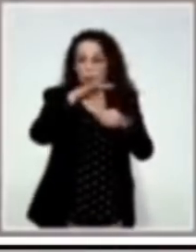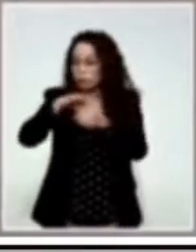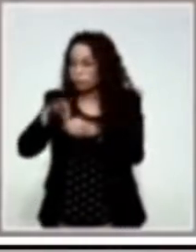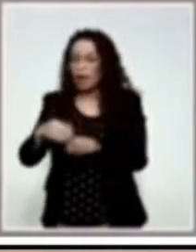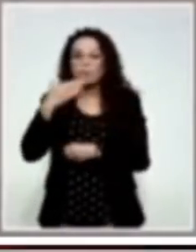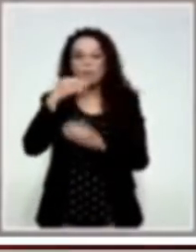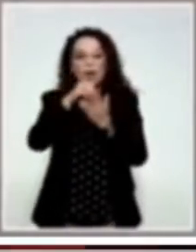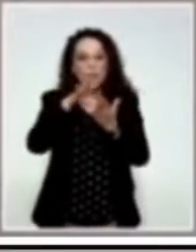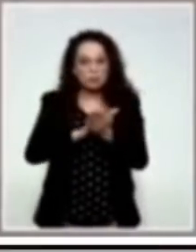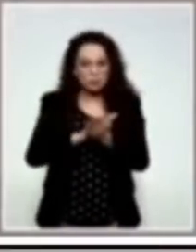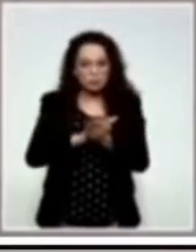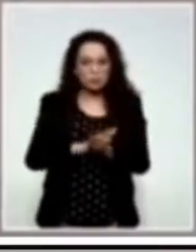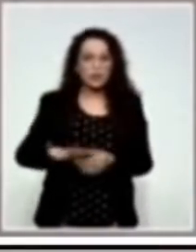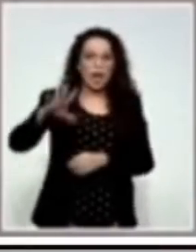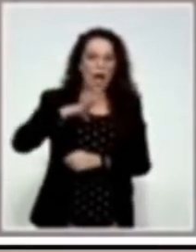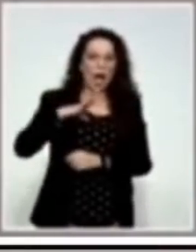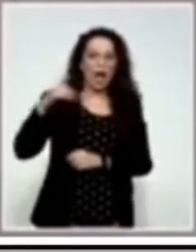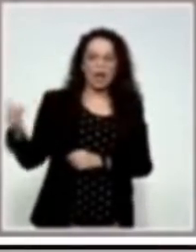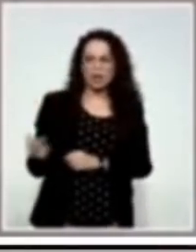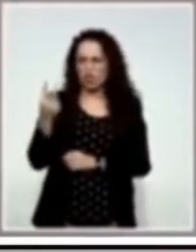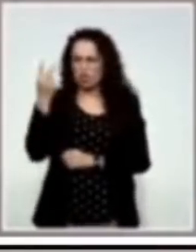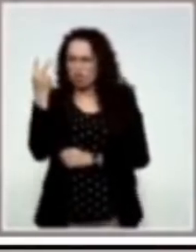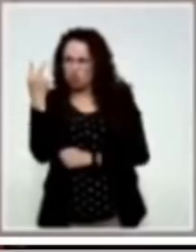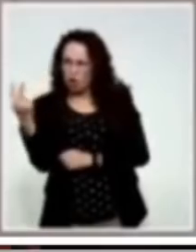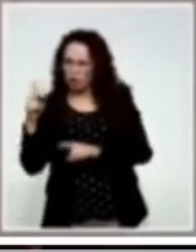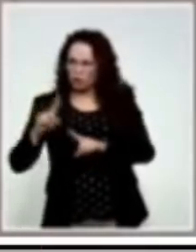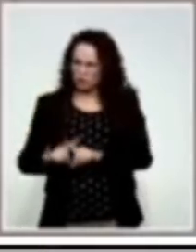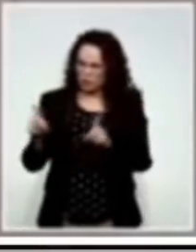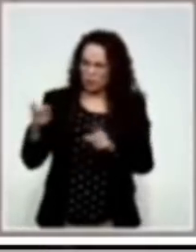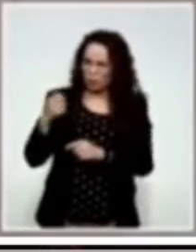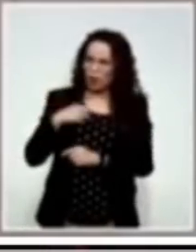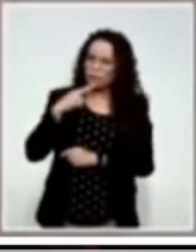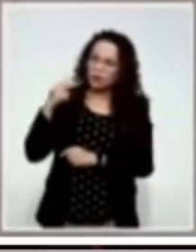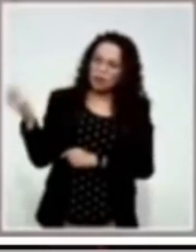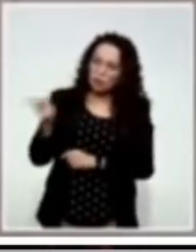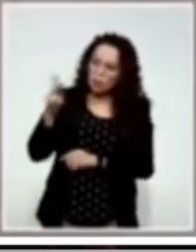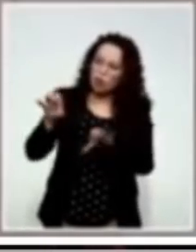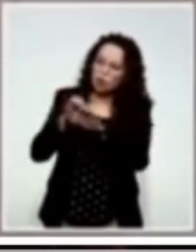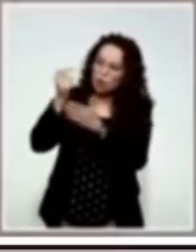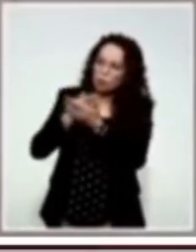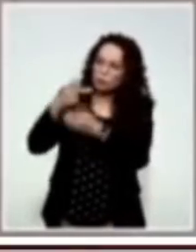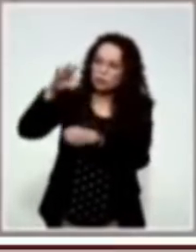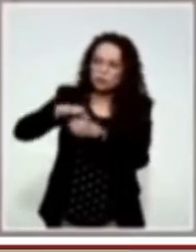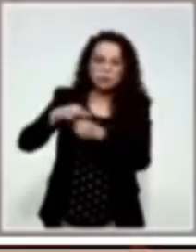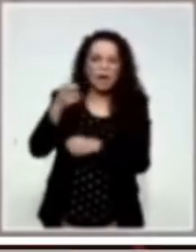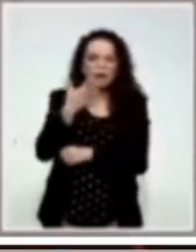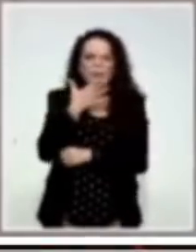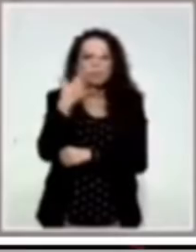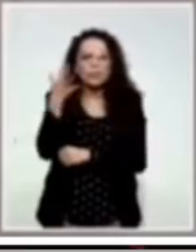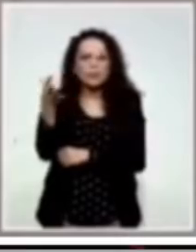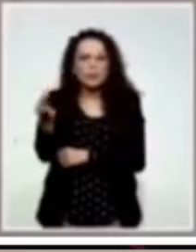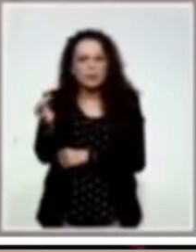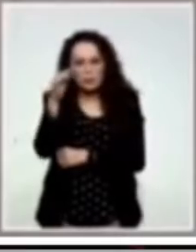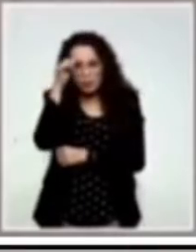había 2 ministros que votaron diferenciado, les pregunté cómo era su voto. Algo tan simple como